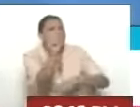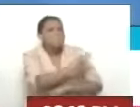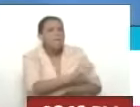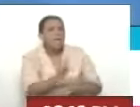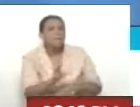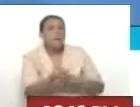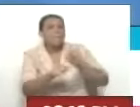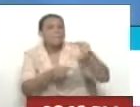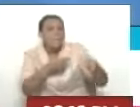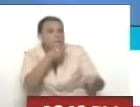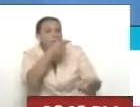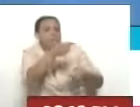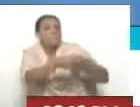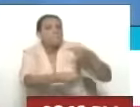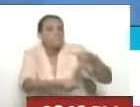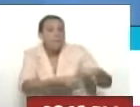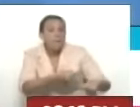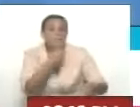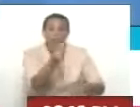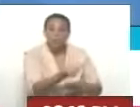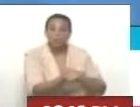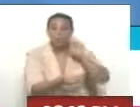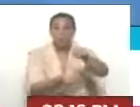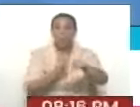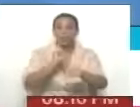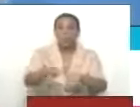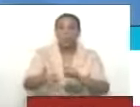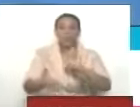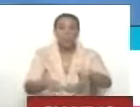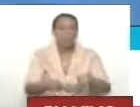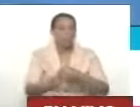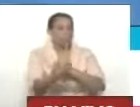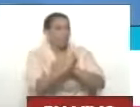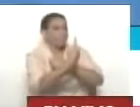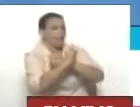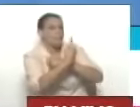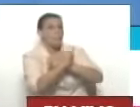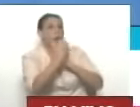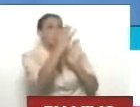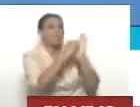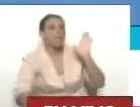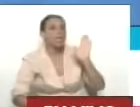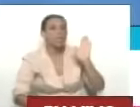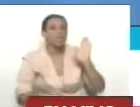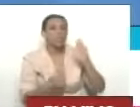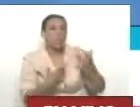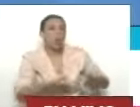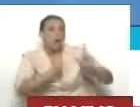Y empieza entonces, pero tienes que hacer esto, esto, esto, esto, o te quito la licencia.